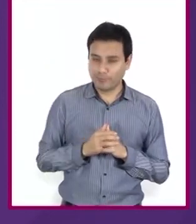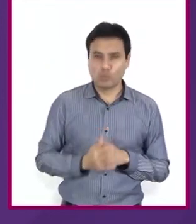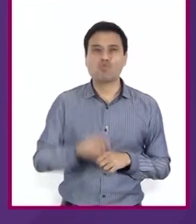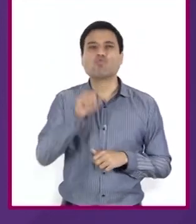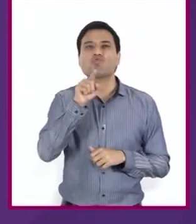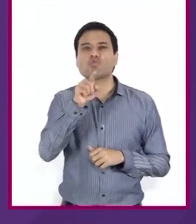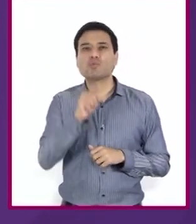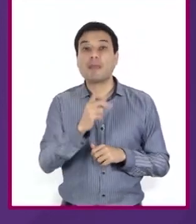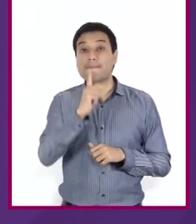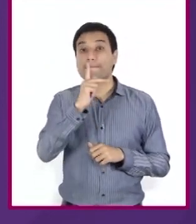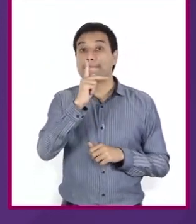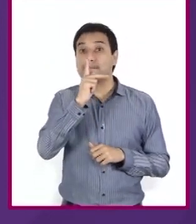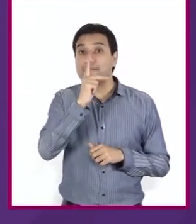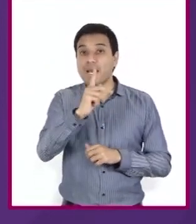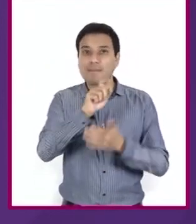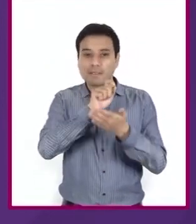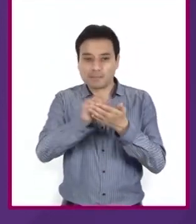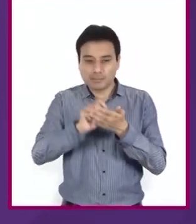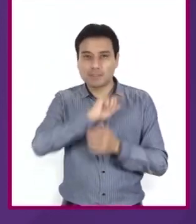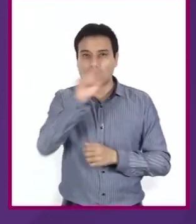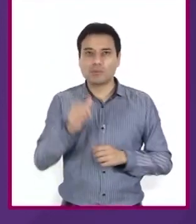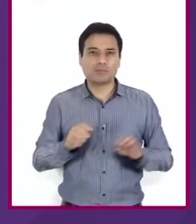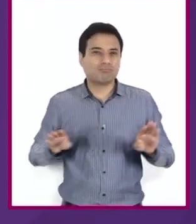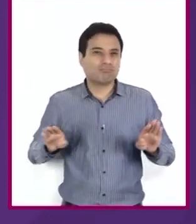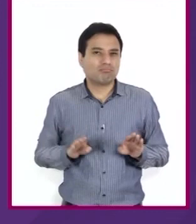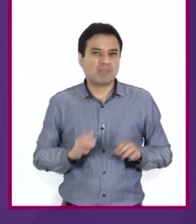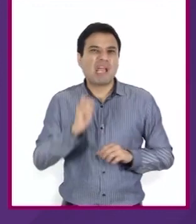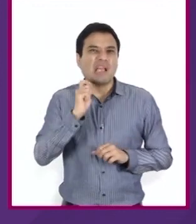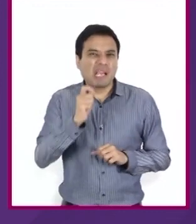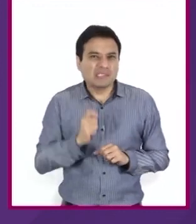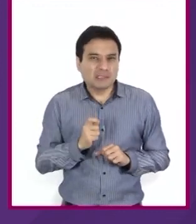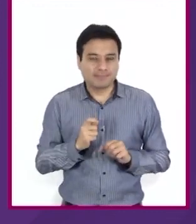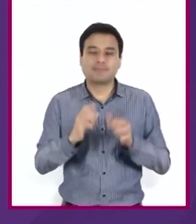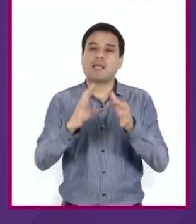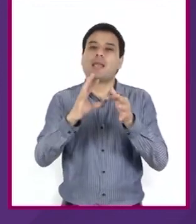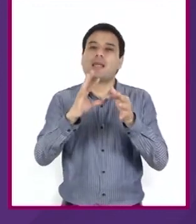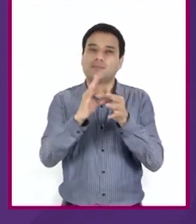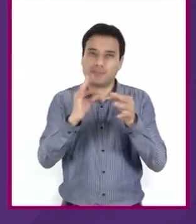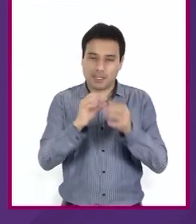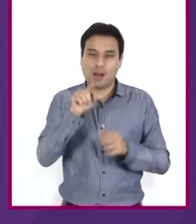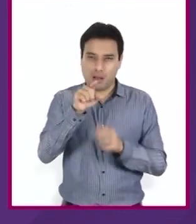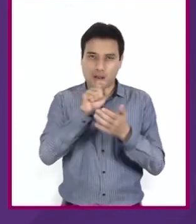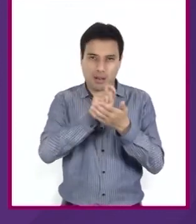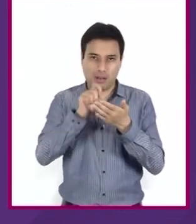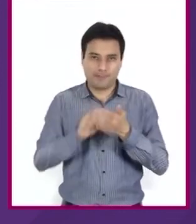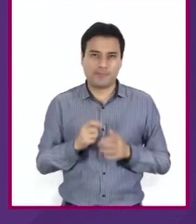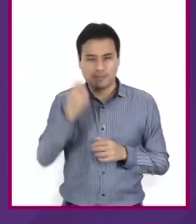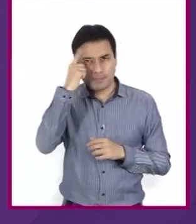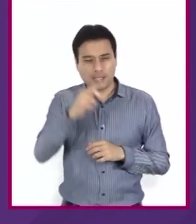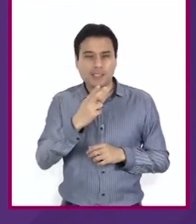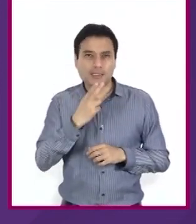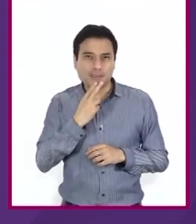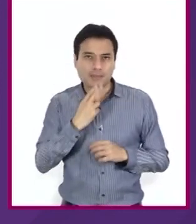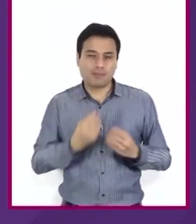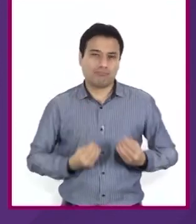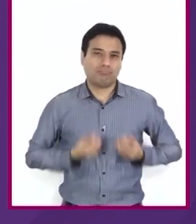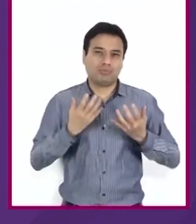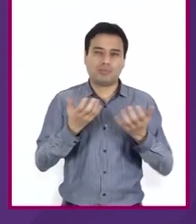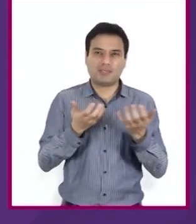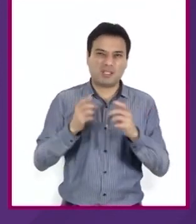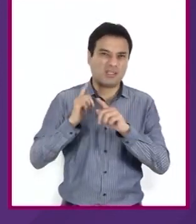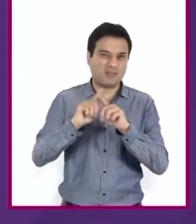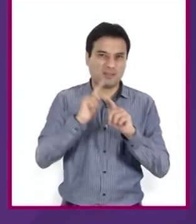definición, son la principal fuente de energía para llevar a cabo las actividades del cuerpo y están formadas